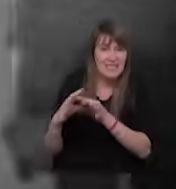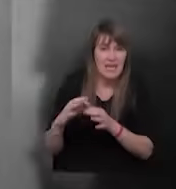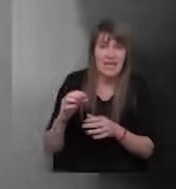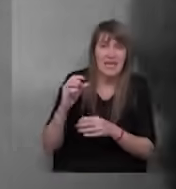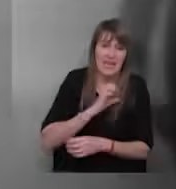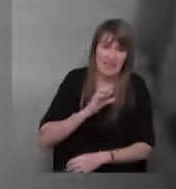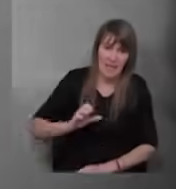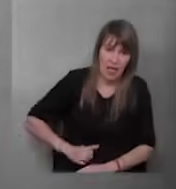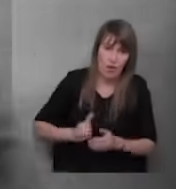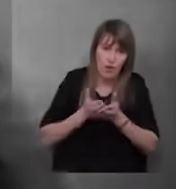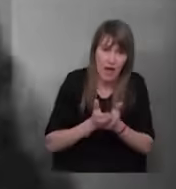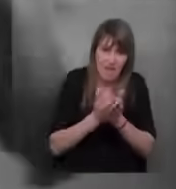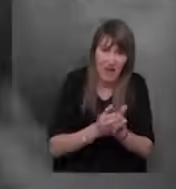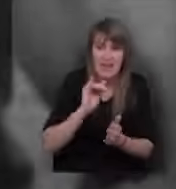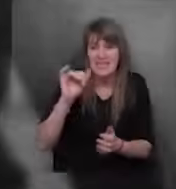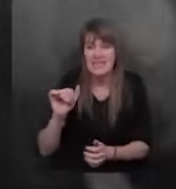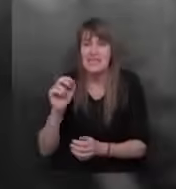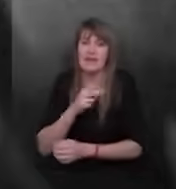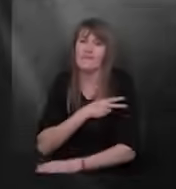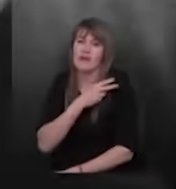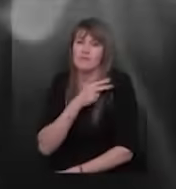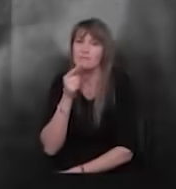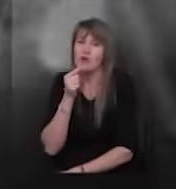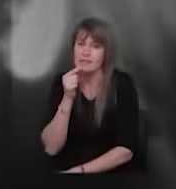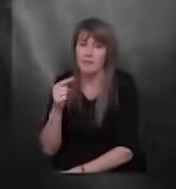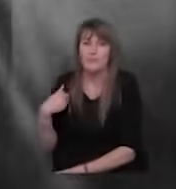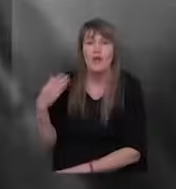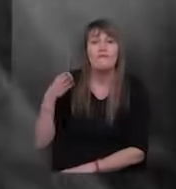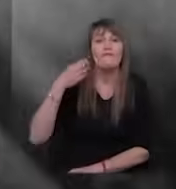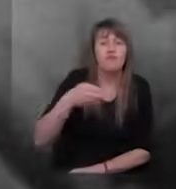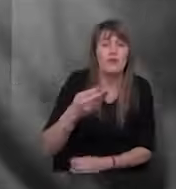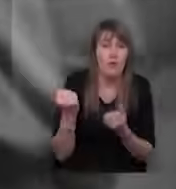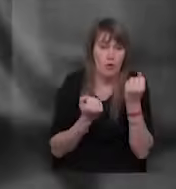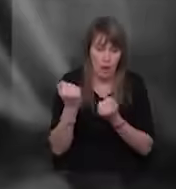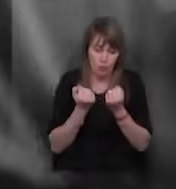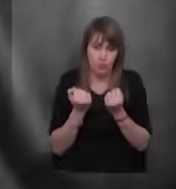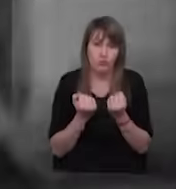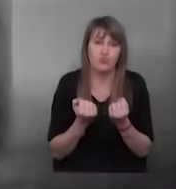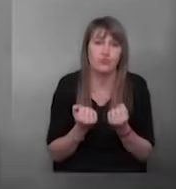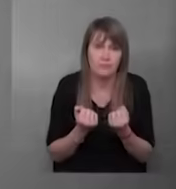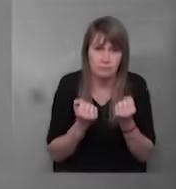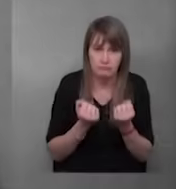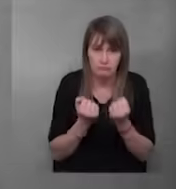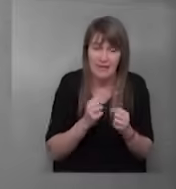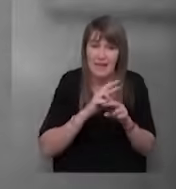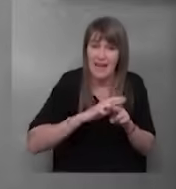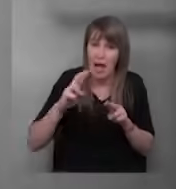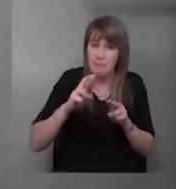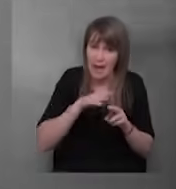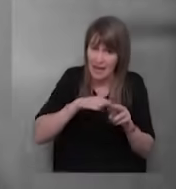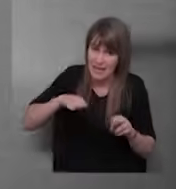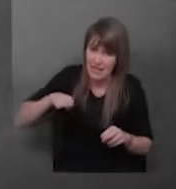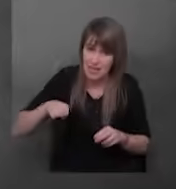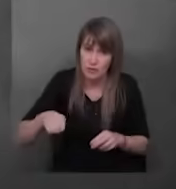Mayor Naval y la Jefatura de Policía. Fuimos en un automóvil de jefatura que condujo. Entramos por la Rambla y estacionamos el coche